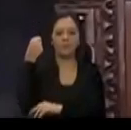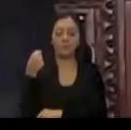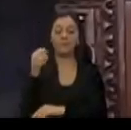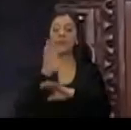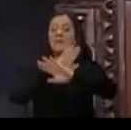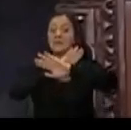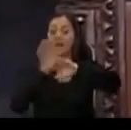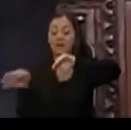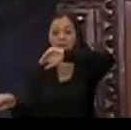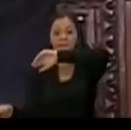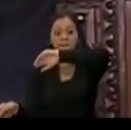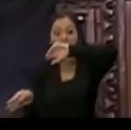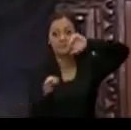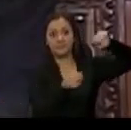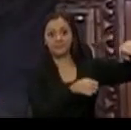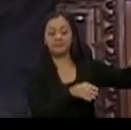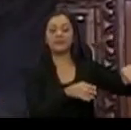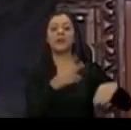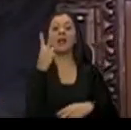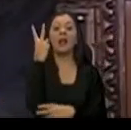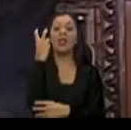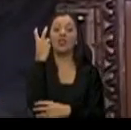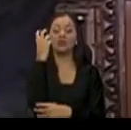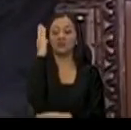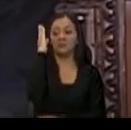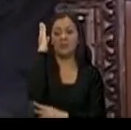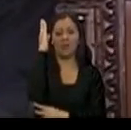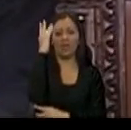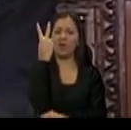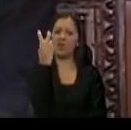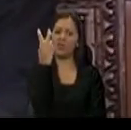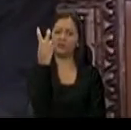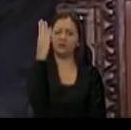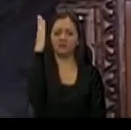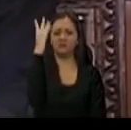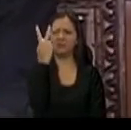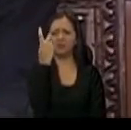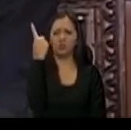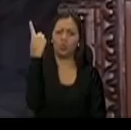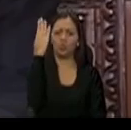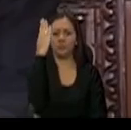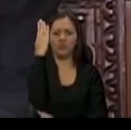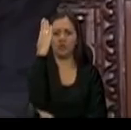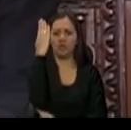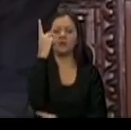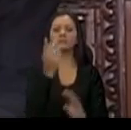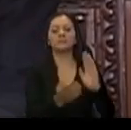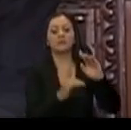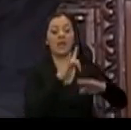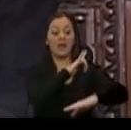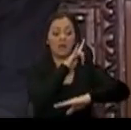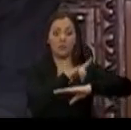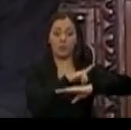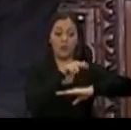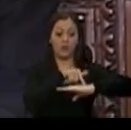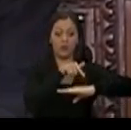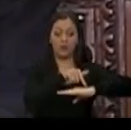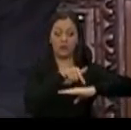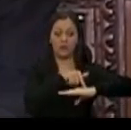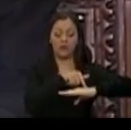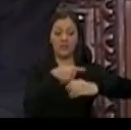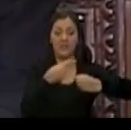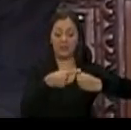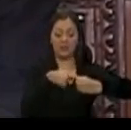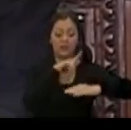Finalmente, a las 12 horas, el Santo Padre saldrá en avión desde el Aeropuerto Internacional Mariscal Sucre